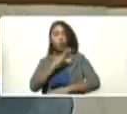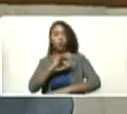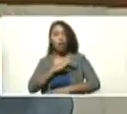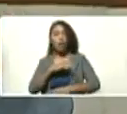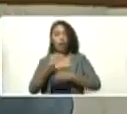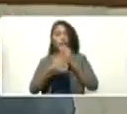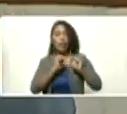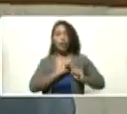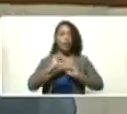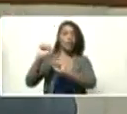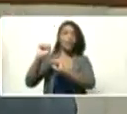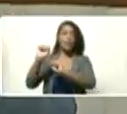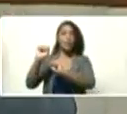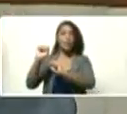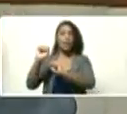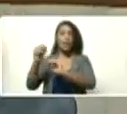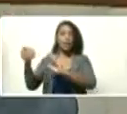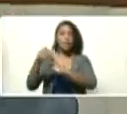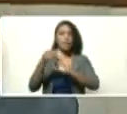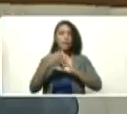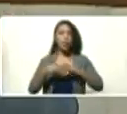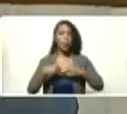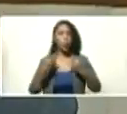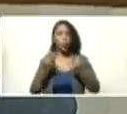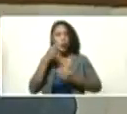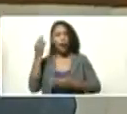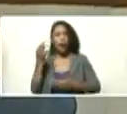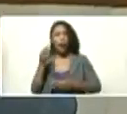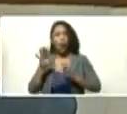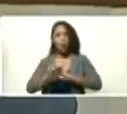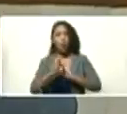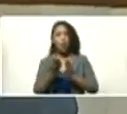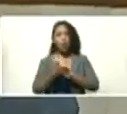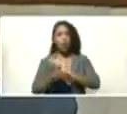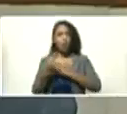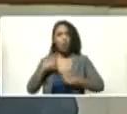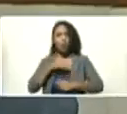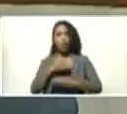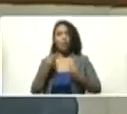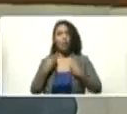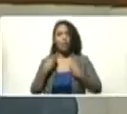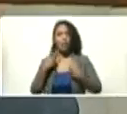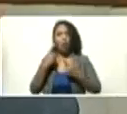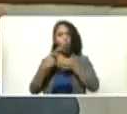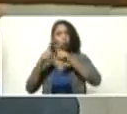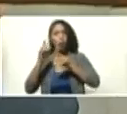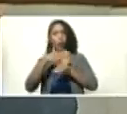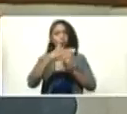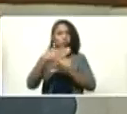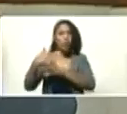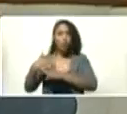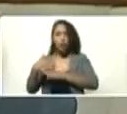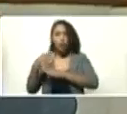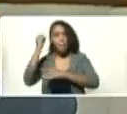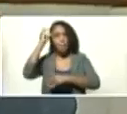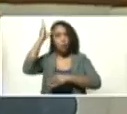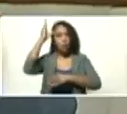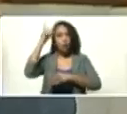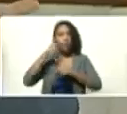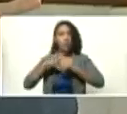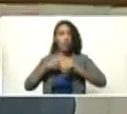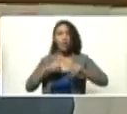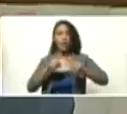que pretende disolver nuestra existencia real en el mundo, nuestra existencia con los otros y la capacidad de ser diversos.